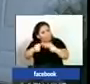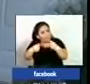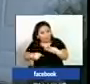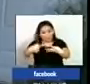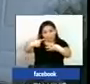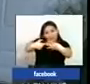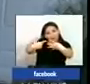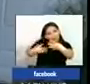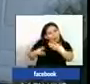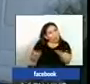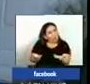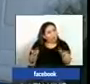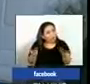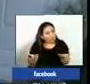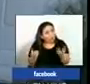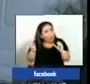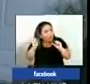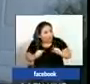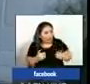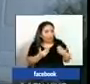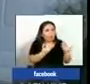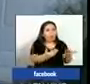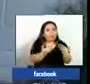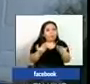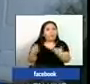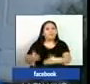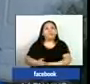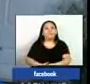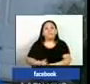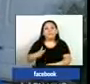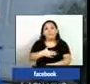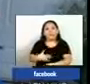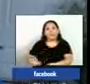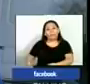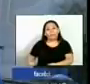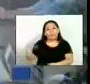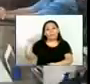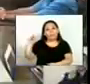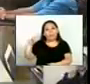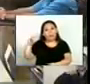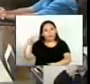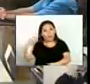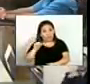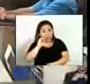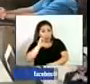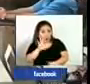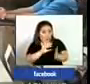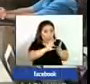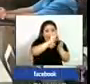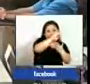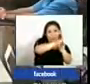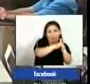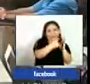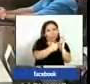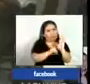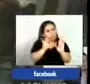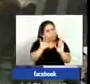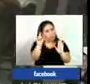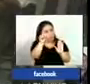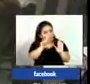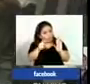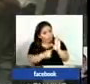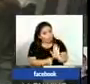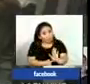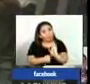para poderle dar ese beneficio a la población. El presidente de ANDA aseguró que el proyecto legal será presentado en las próximas semanas